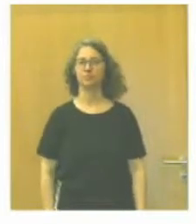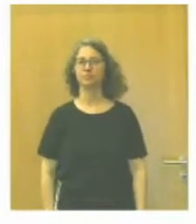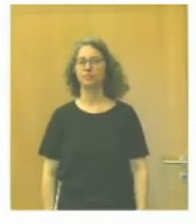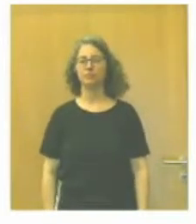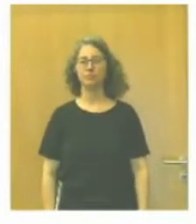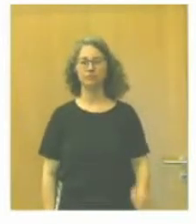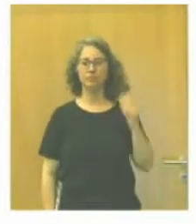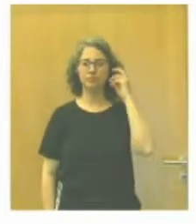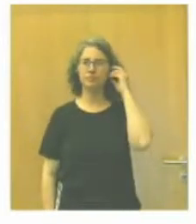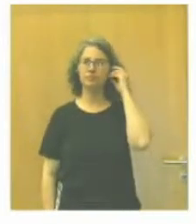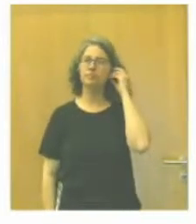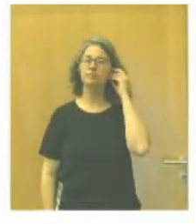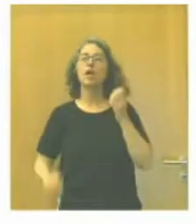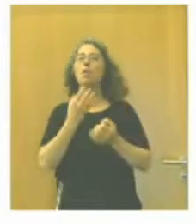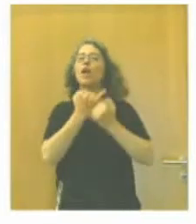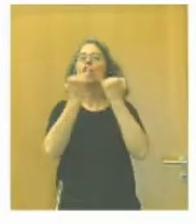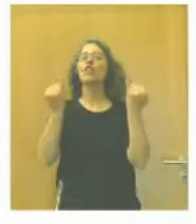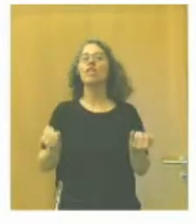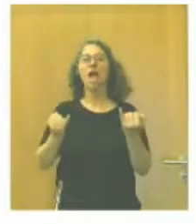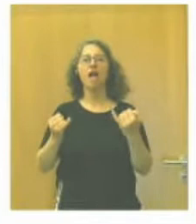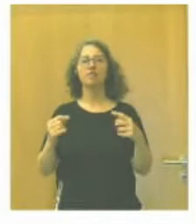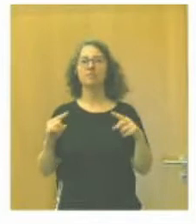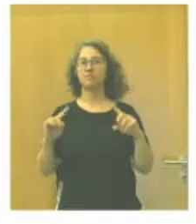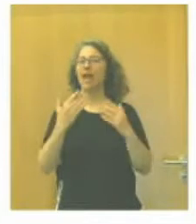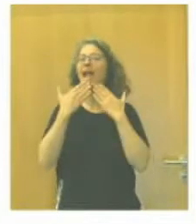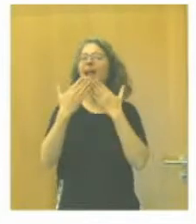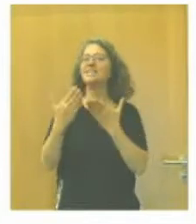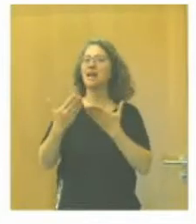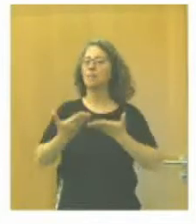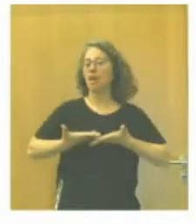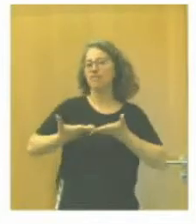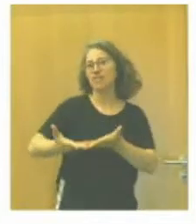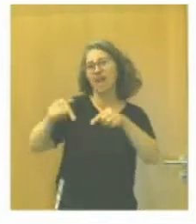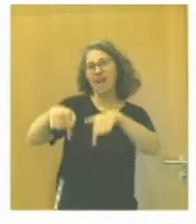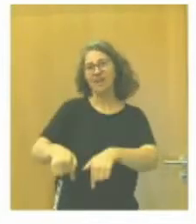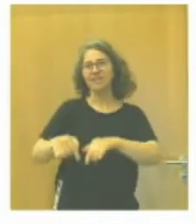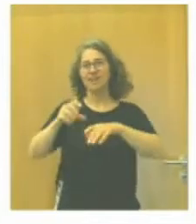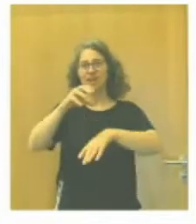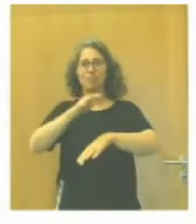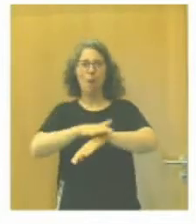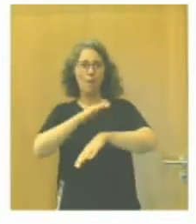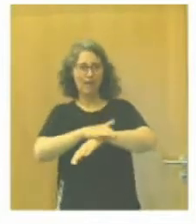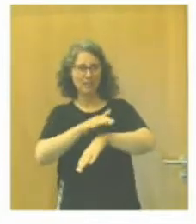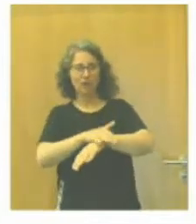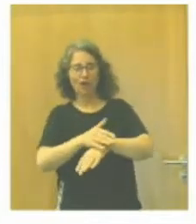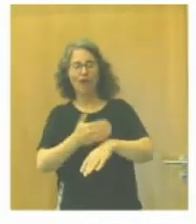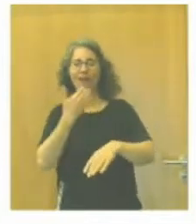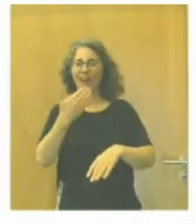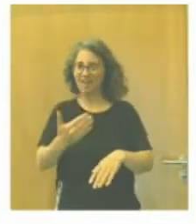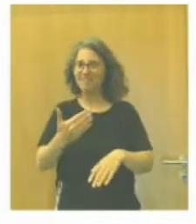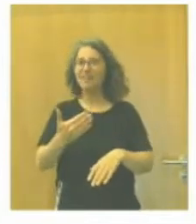Gracias. Y muy buenos días. Gracias por la oportunidad de participar en